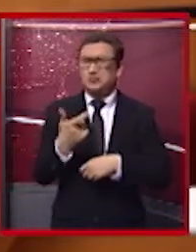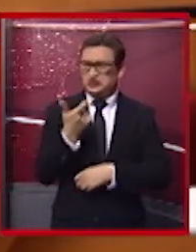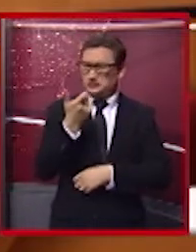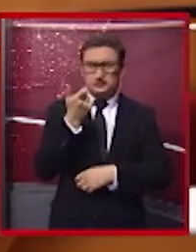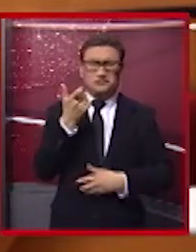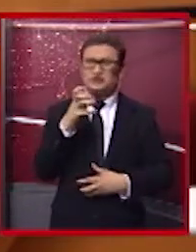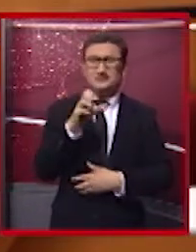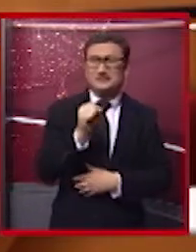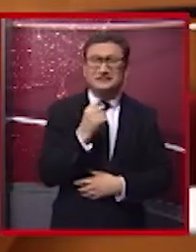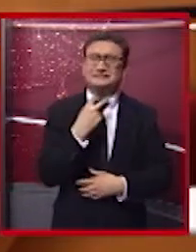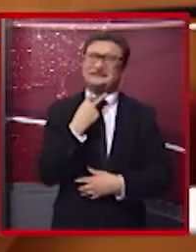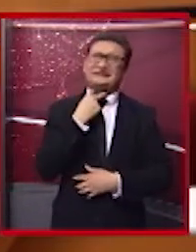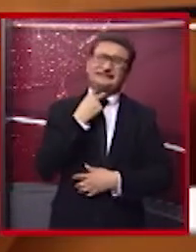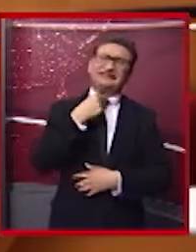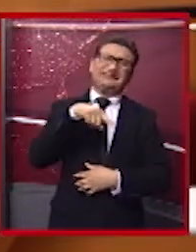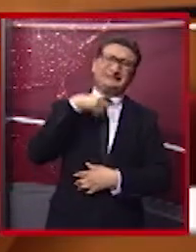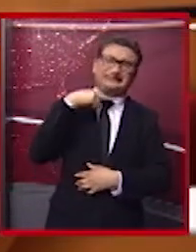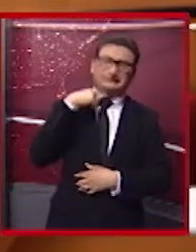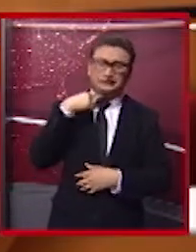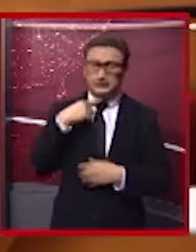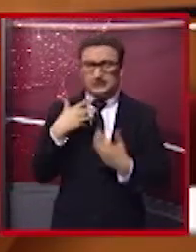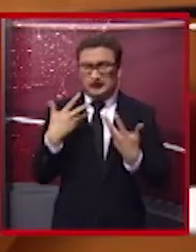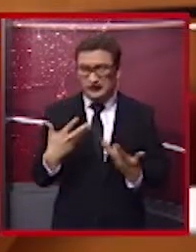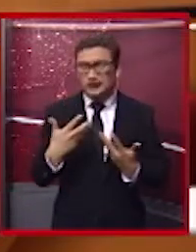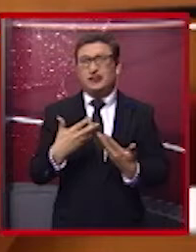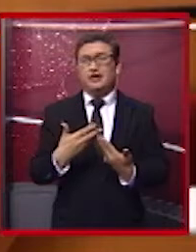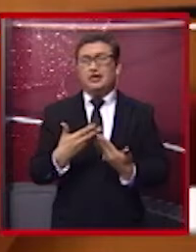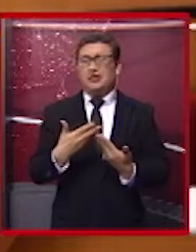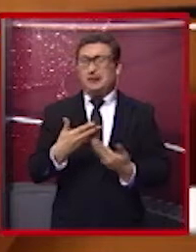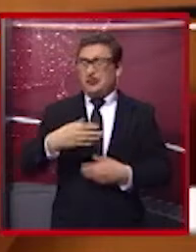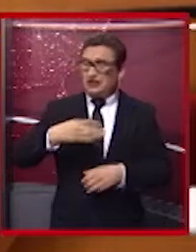alcanza. Ante esta realidad evidente,